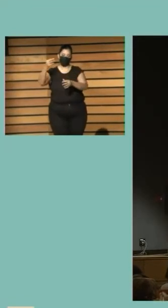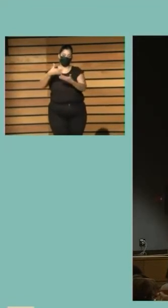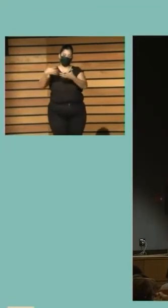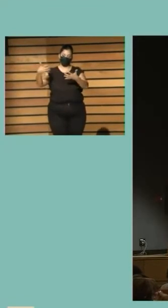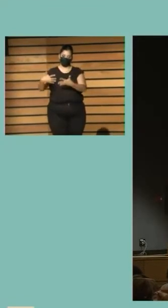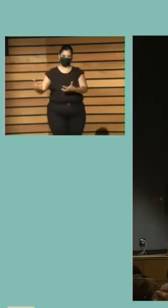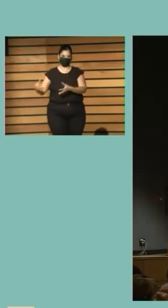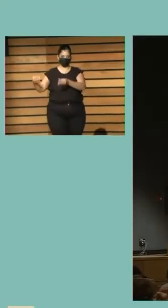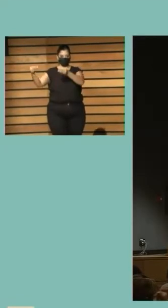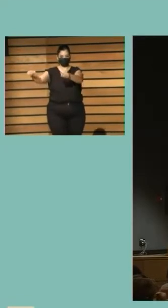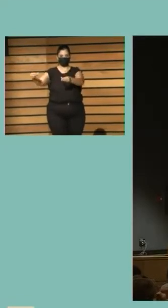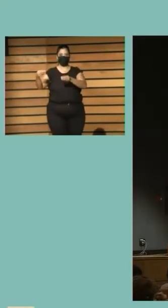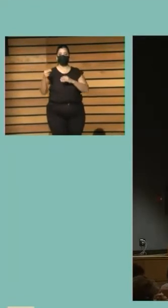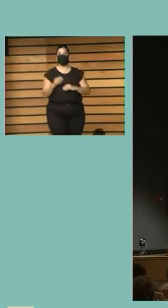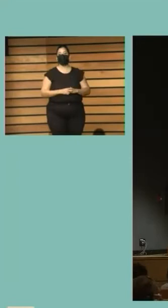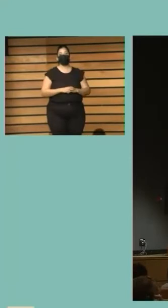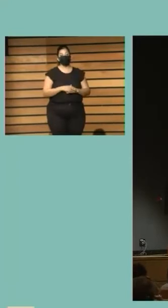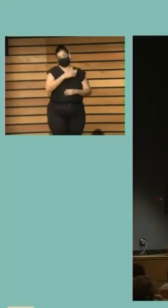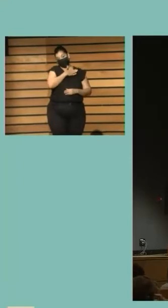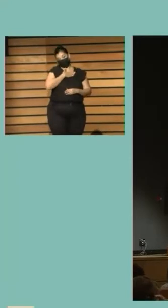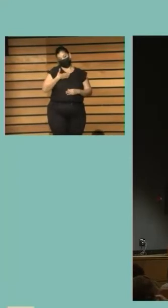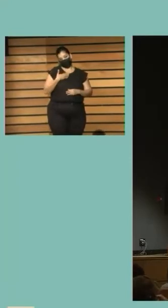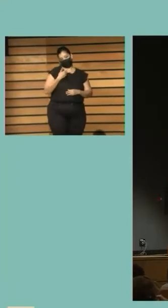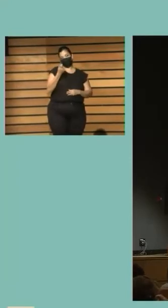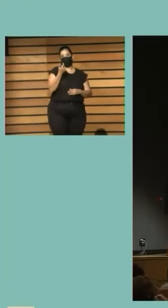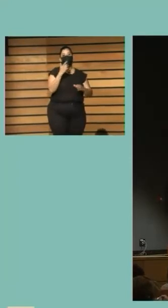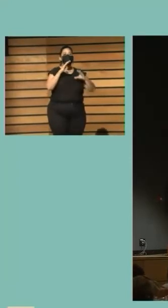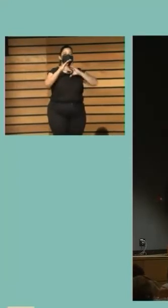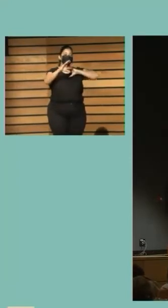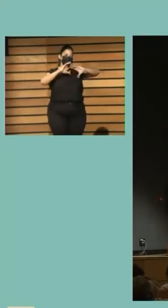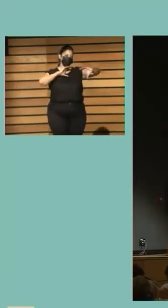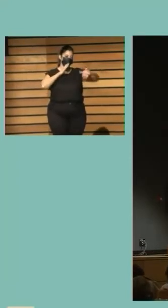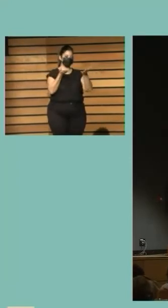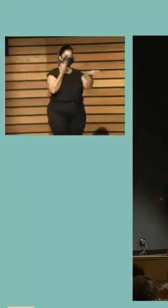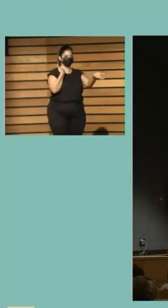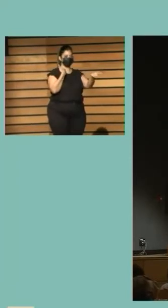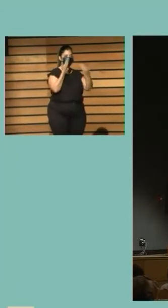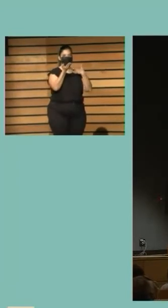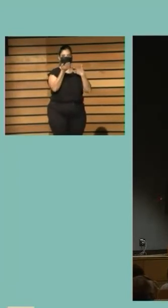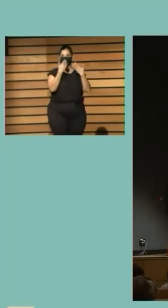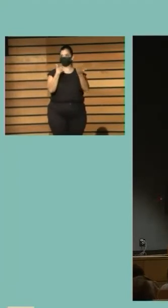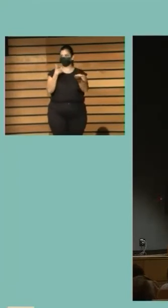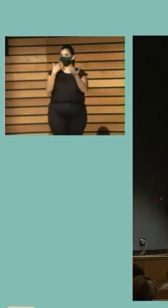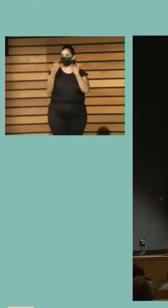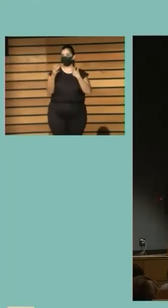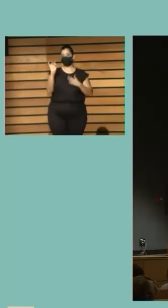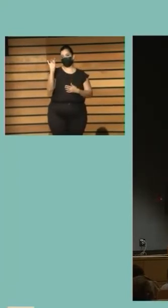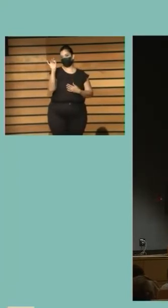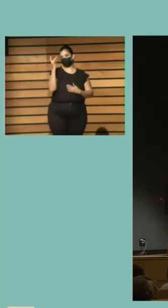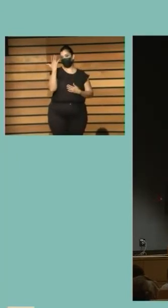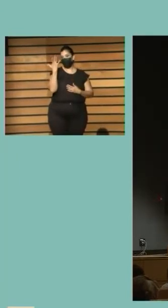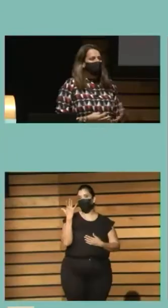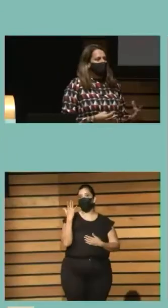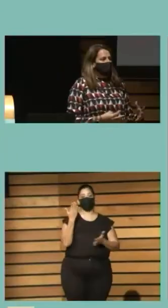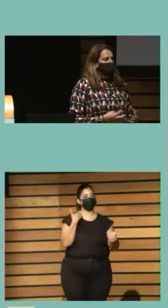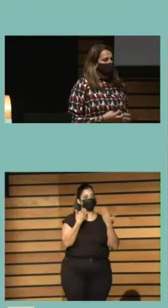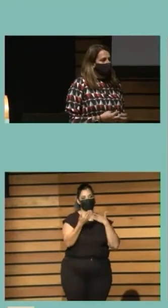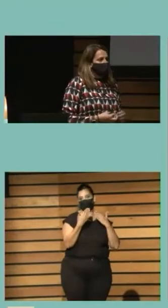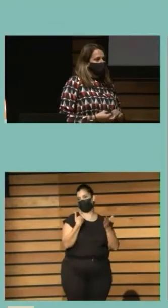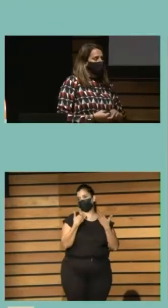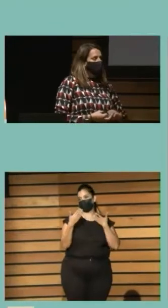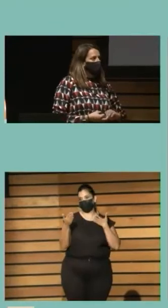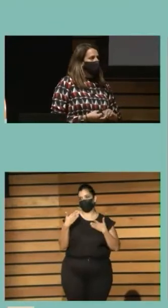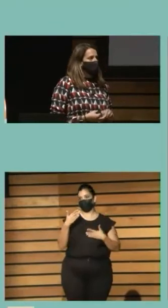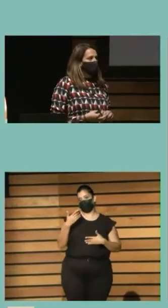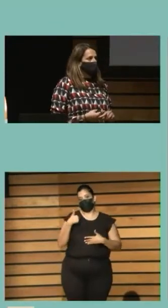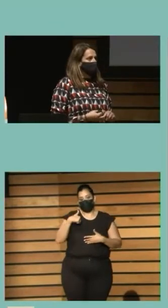Pero un poco lo que nosotros queríamos hacer hoy es conversar, ¿no? Era la idea principal, era la de la conversación entre